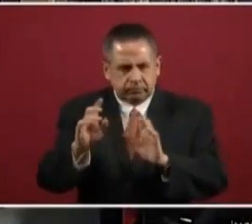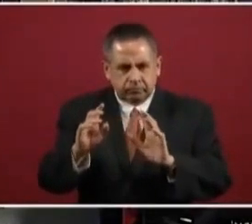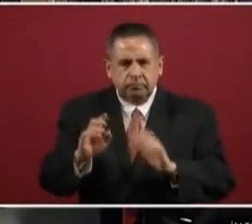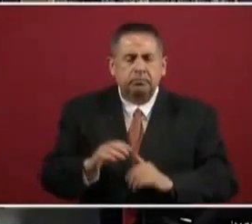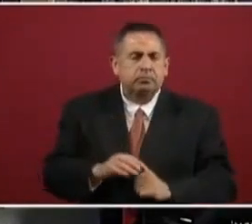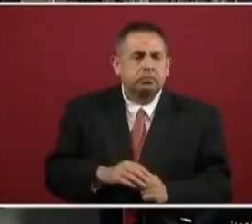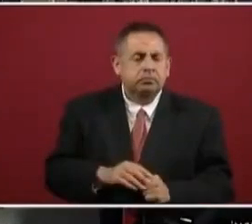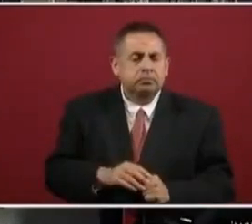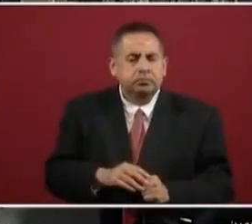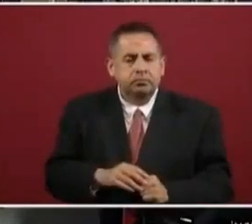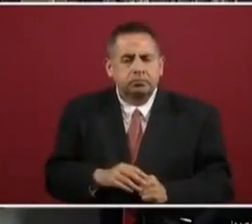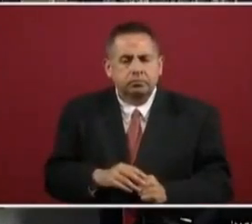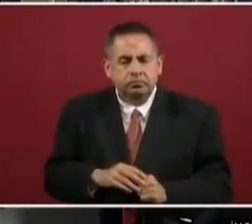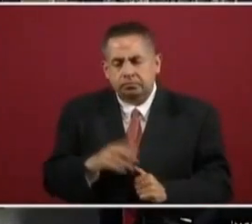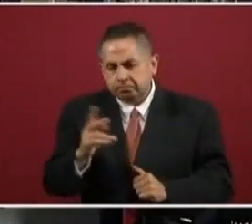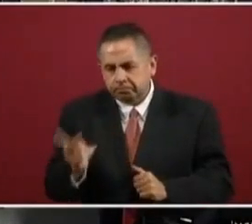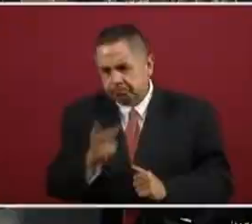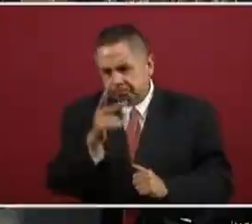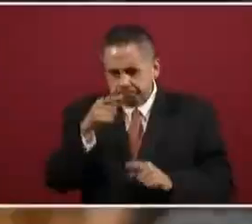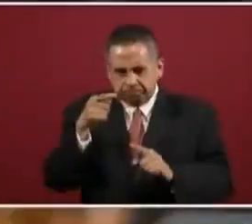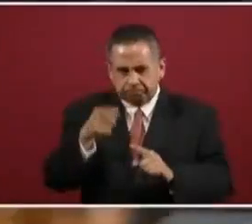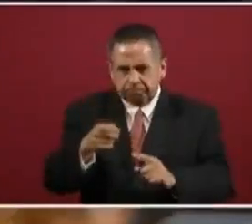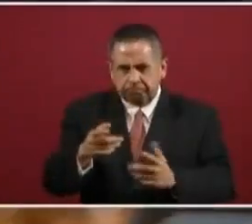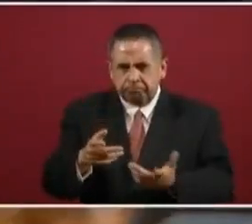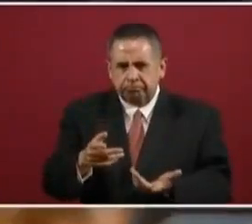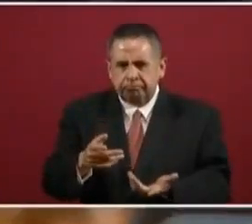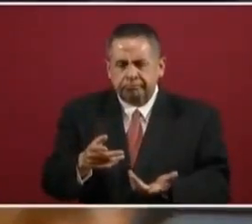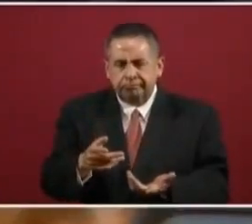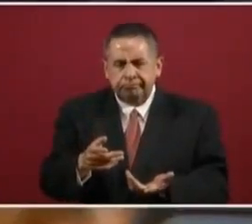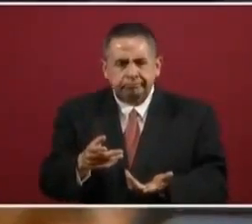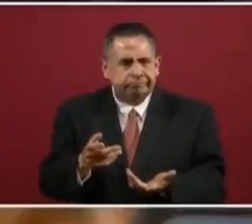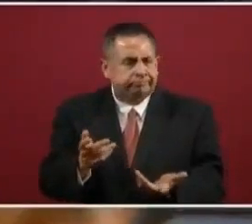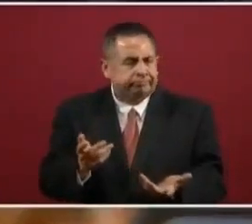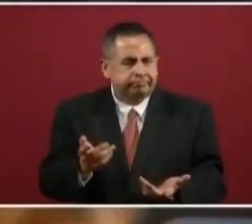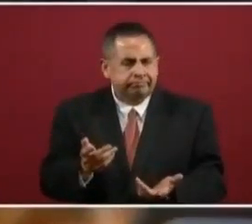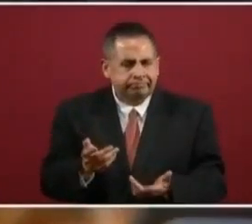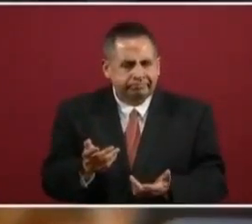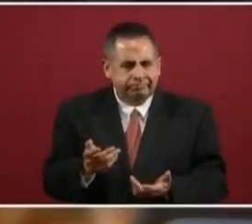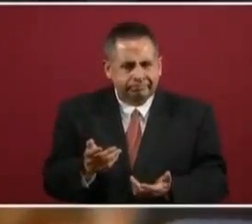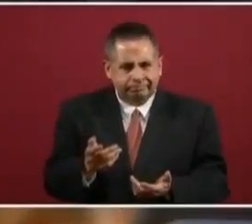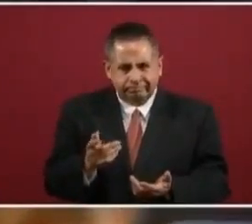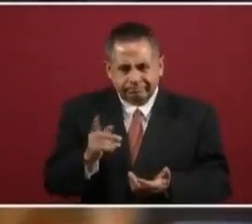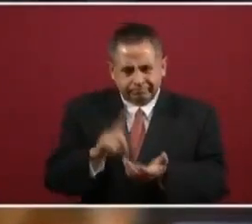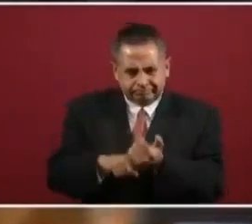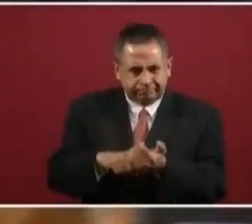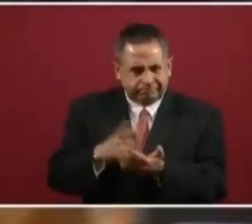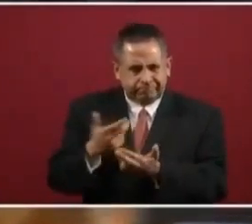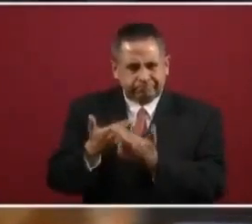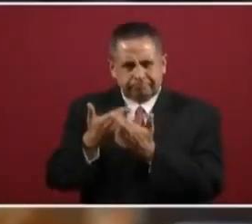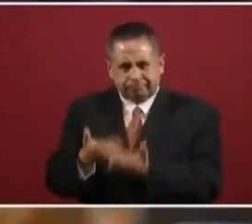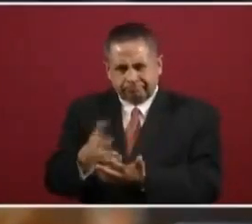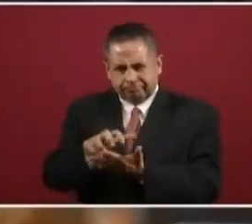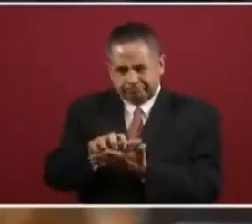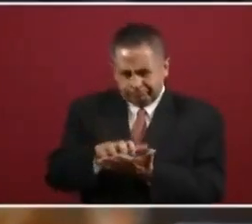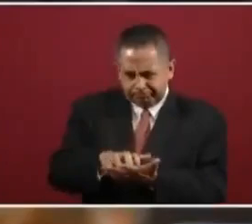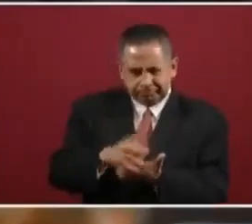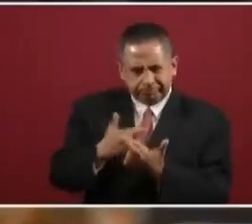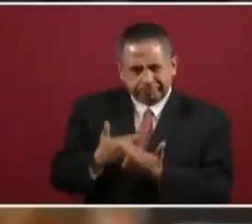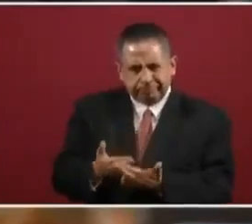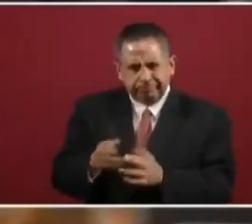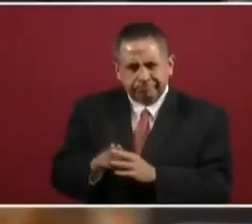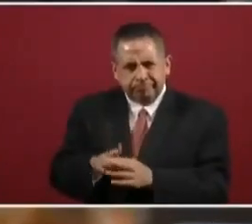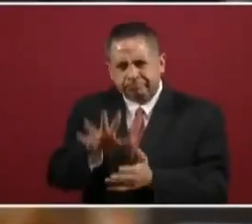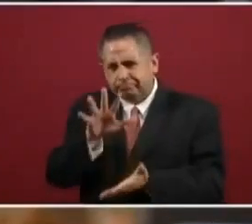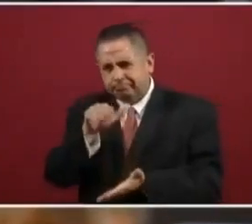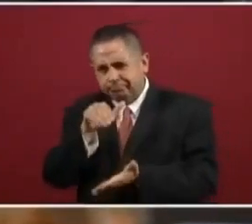todo esto La pregunta es eh va a tener ahorros usted del orden nada más en